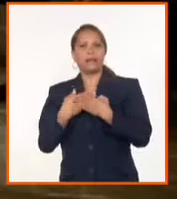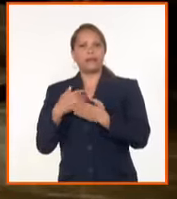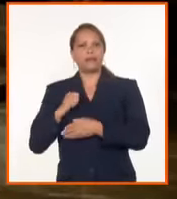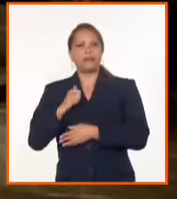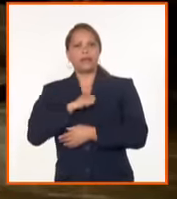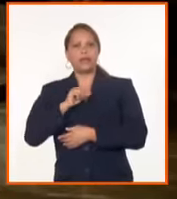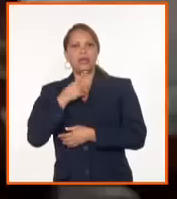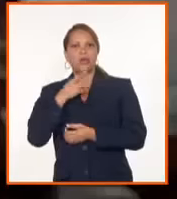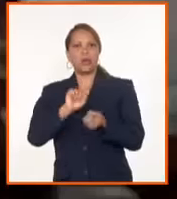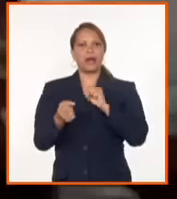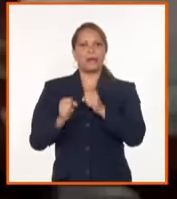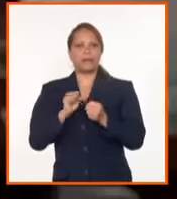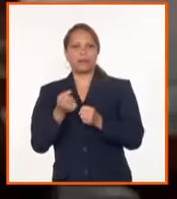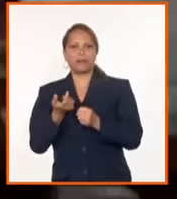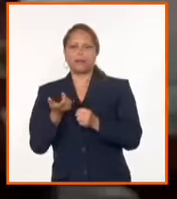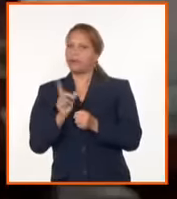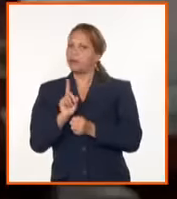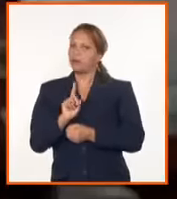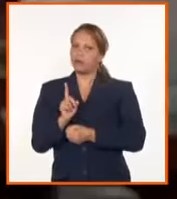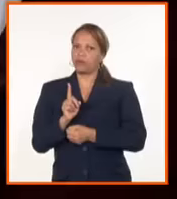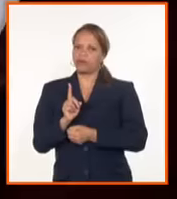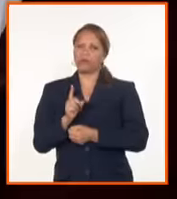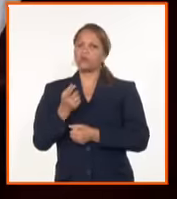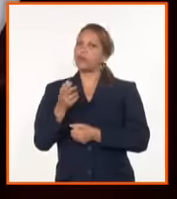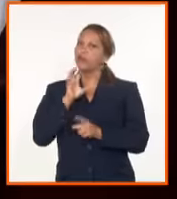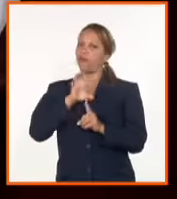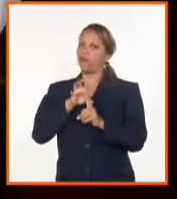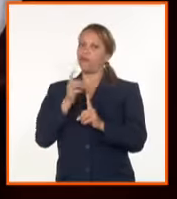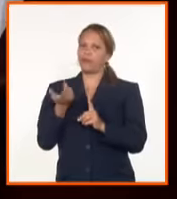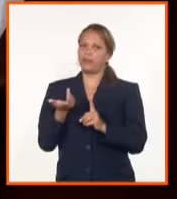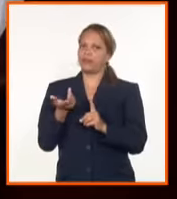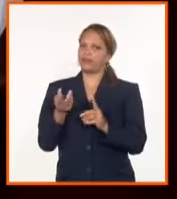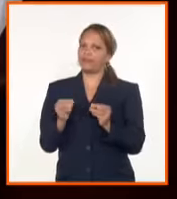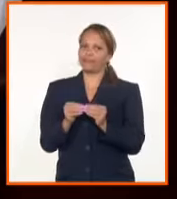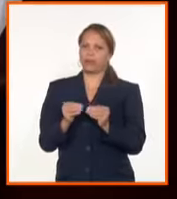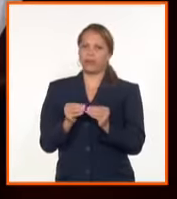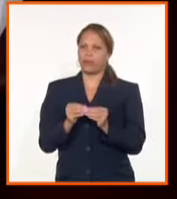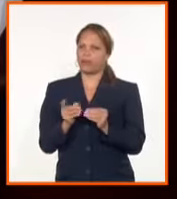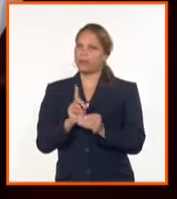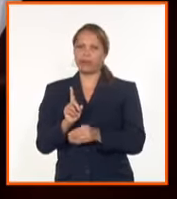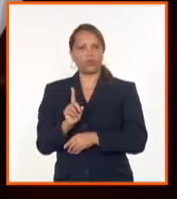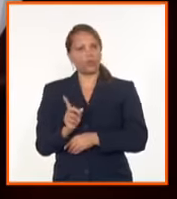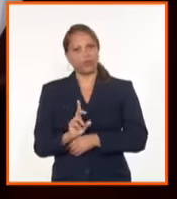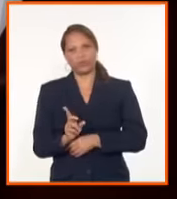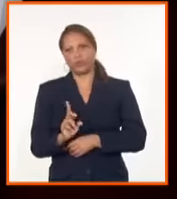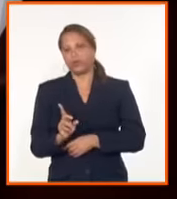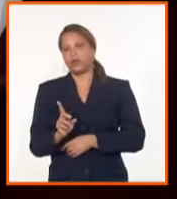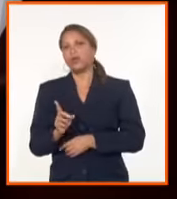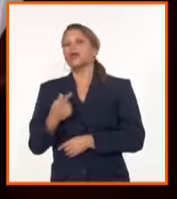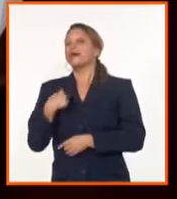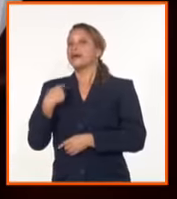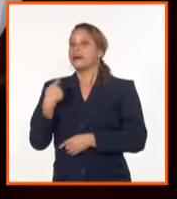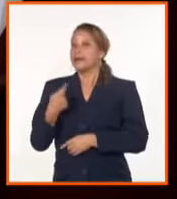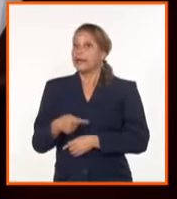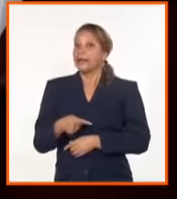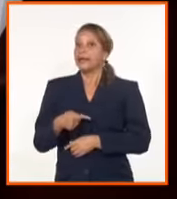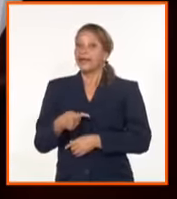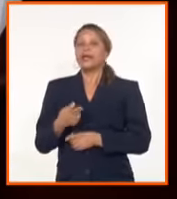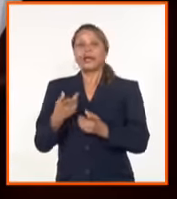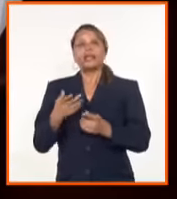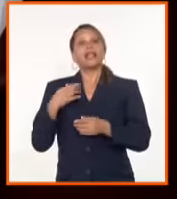de neoliberalismo, y además es ofensivo también para uno que tiene una convicción de construcción socialista basada